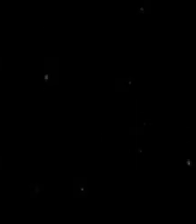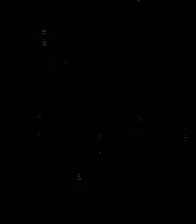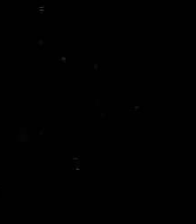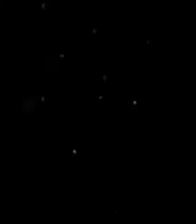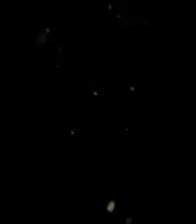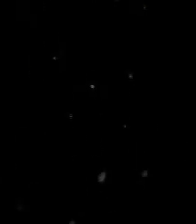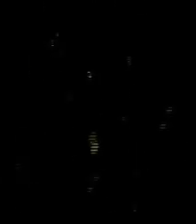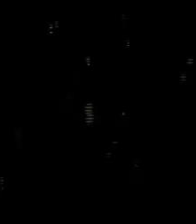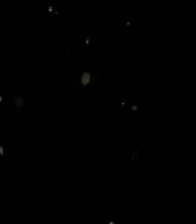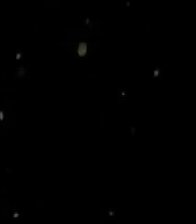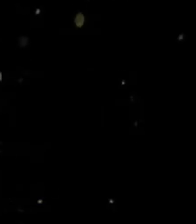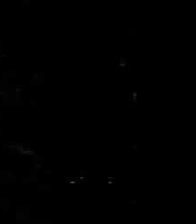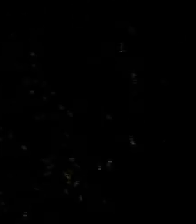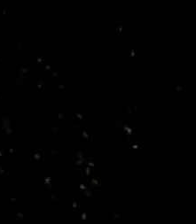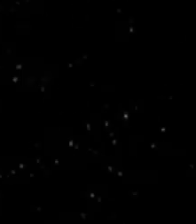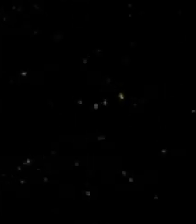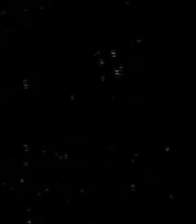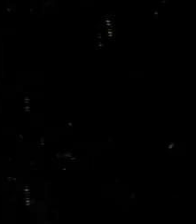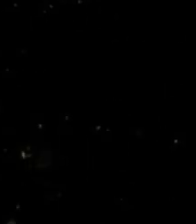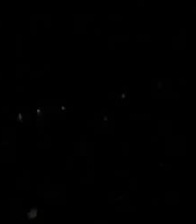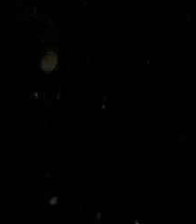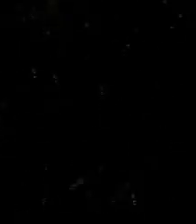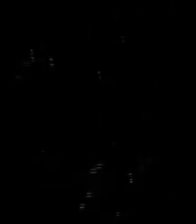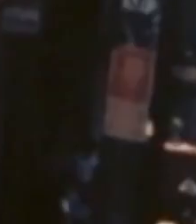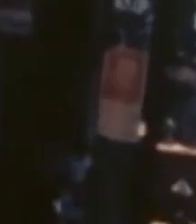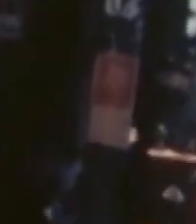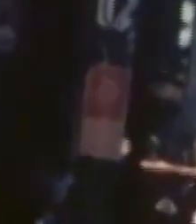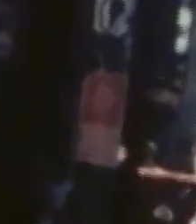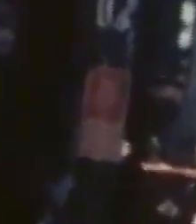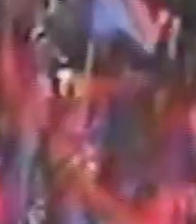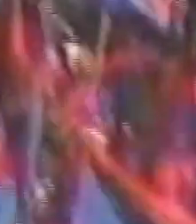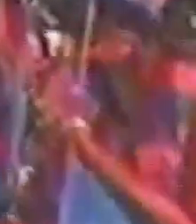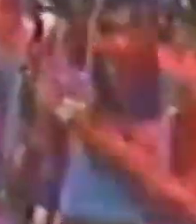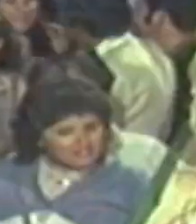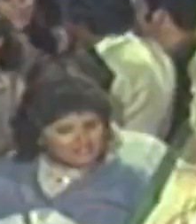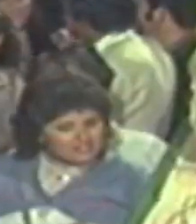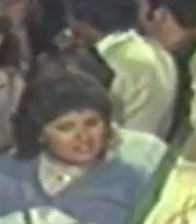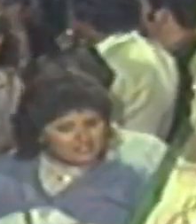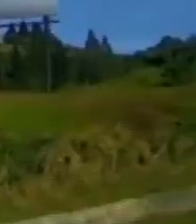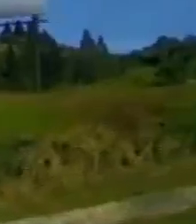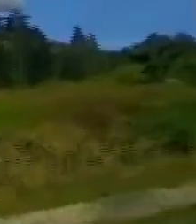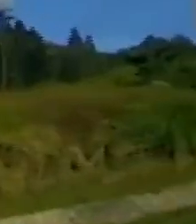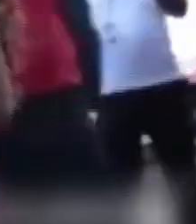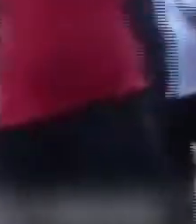Esta semana en Animales Políticos, Partidos Políticos,